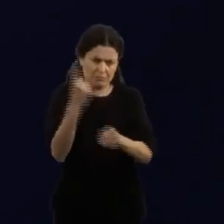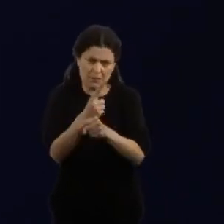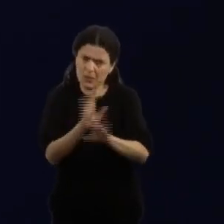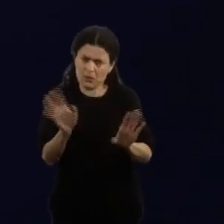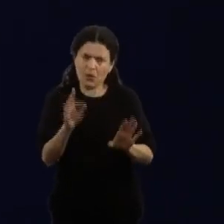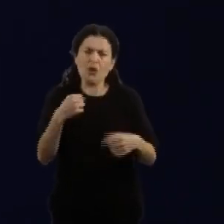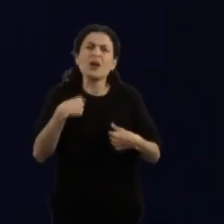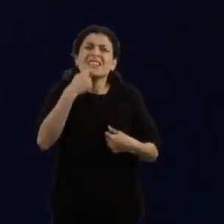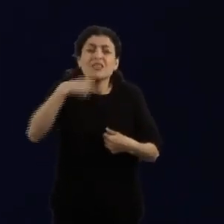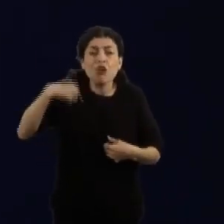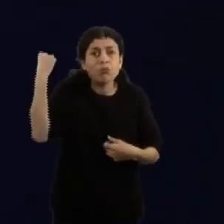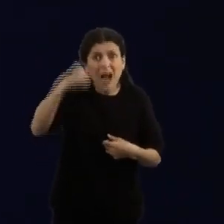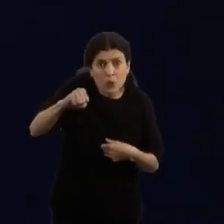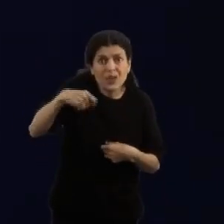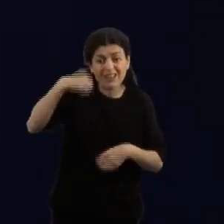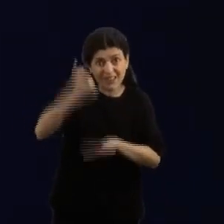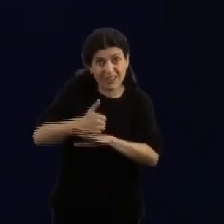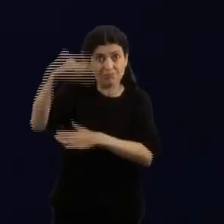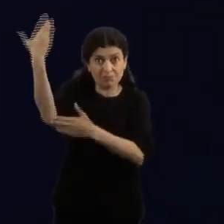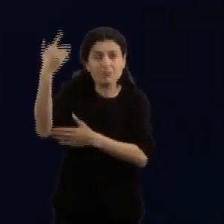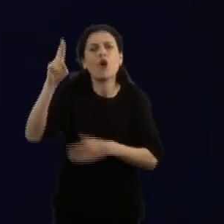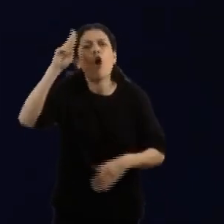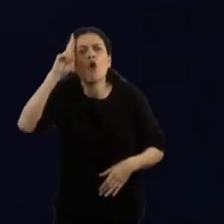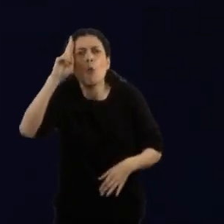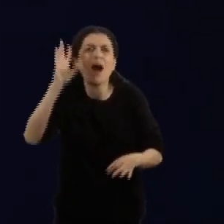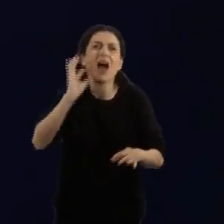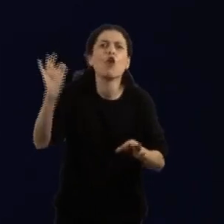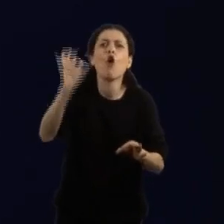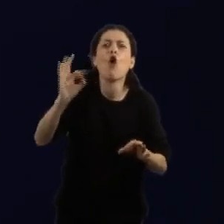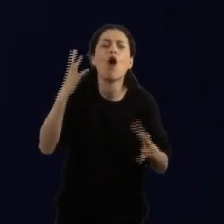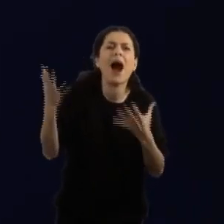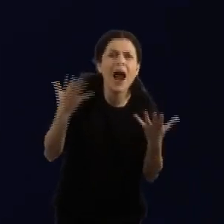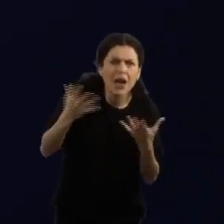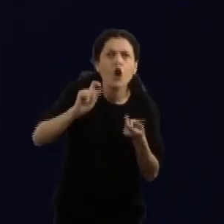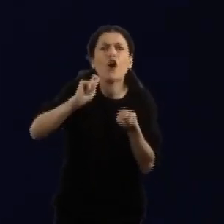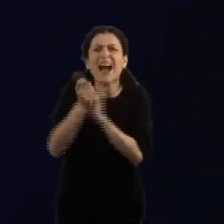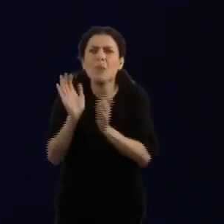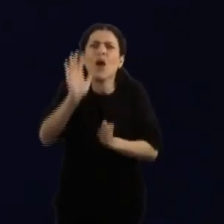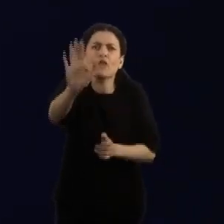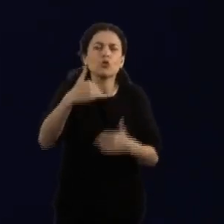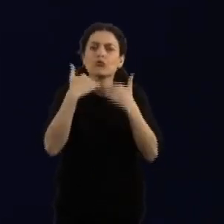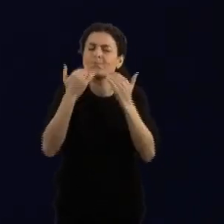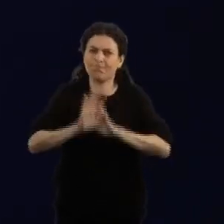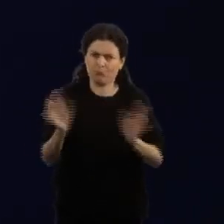Cuando no hago la conferencia es porque tengo yo un tema de agenda, pero no porque tenga pensado